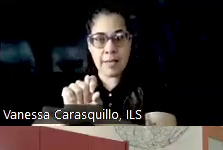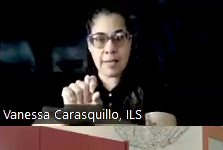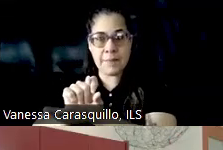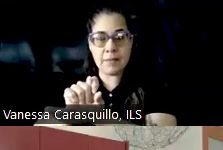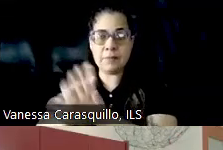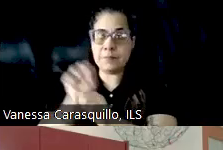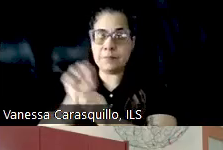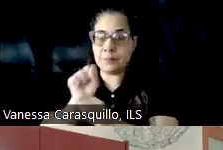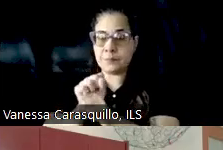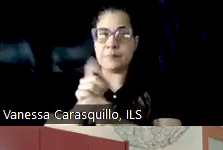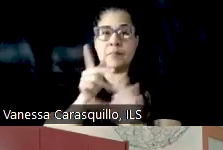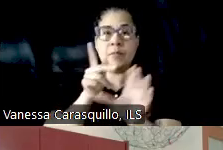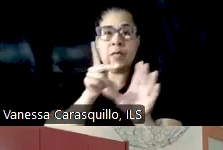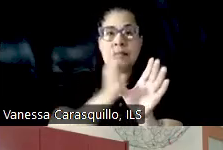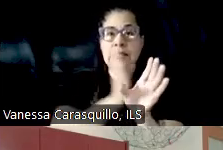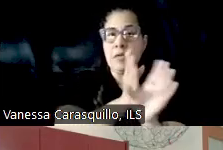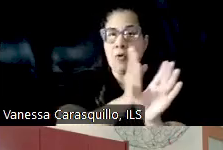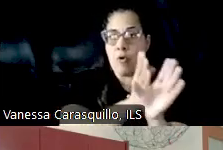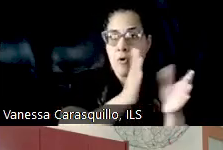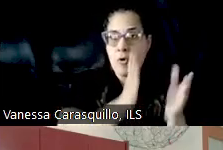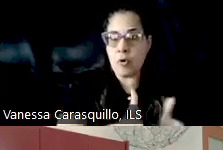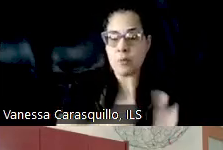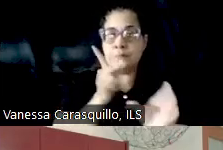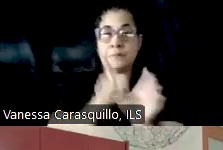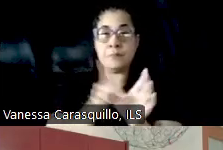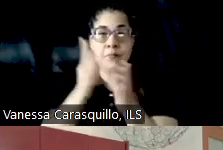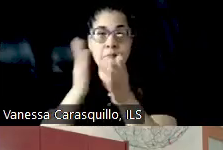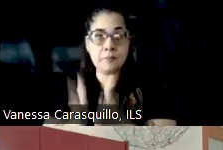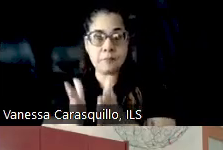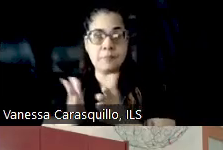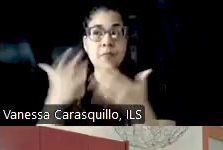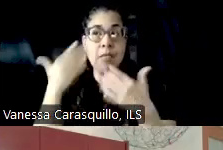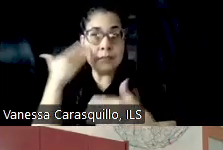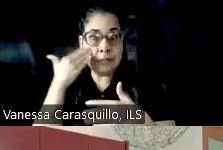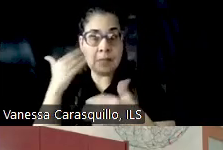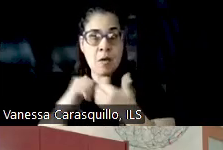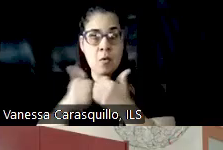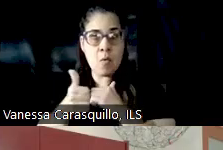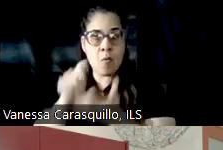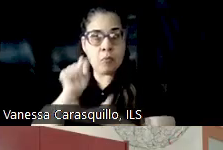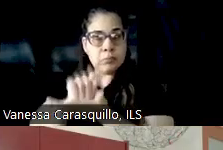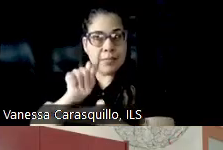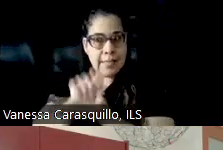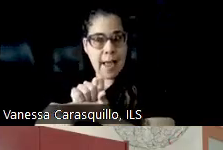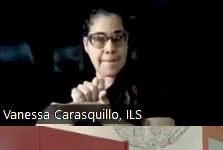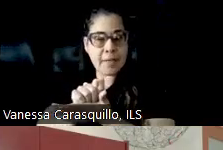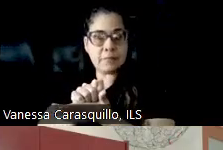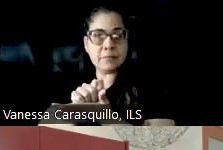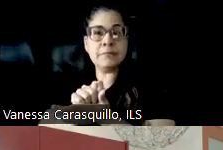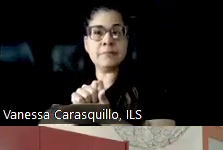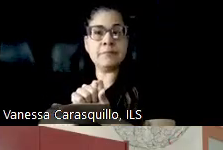un psicólogo o que el psiquiatra tenga destrezas psicoterapéuticas que pueda dar, entonces